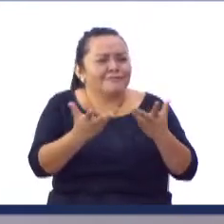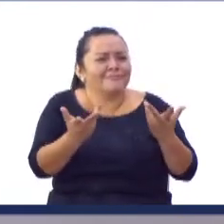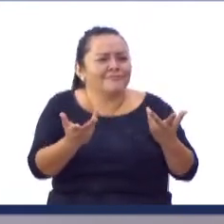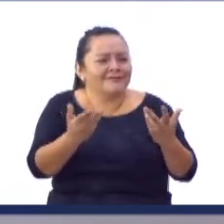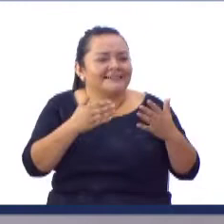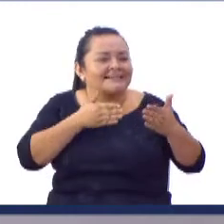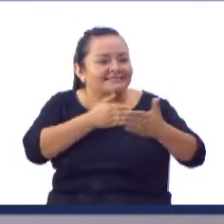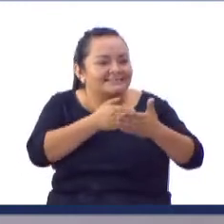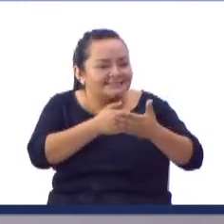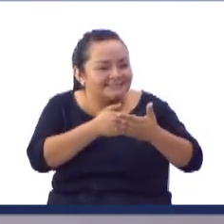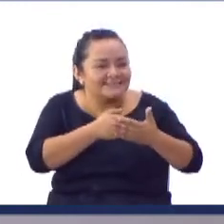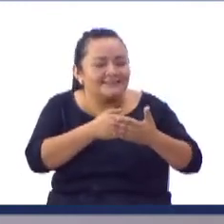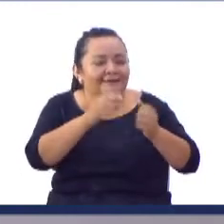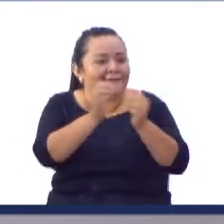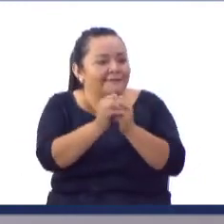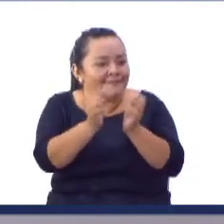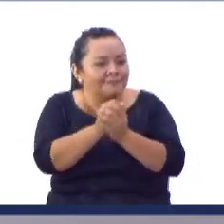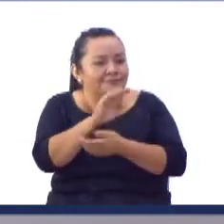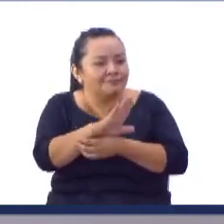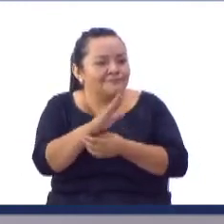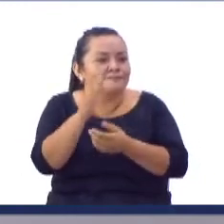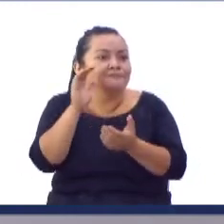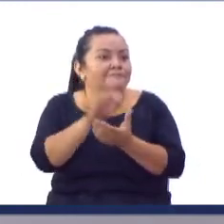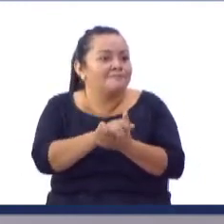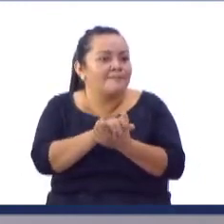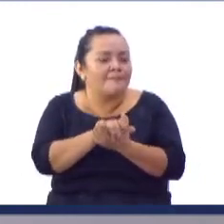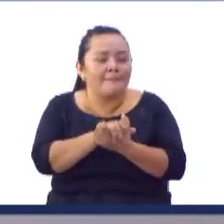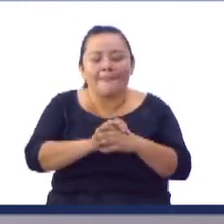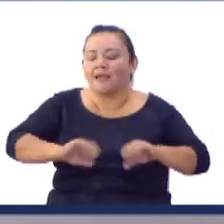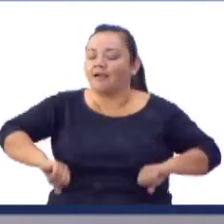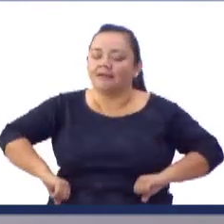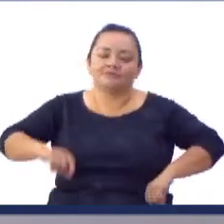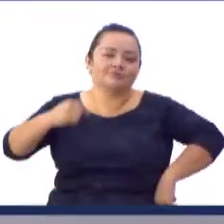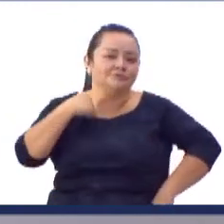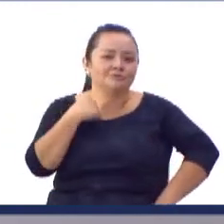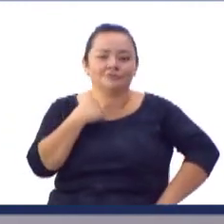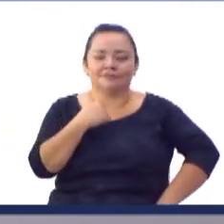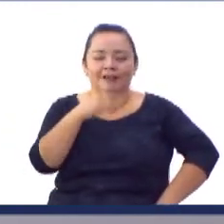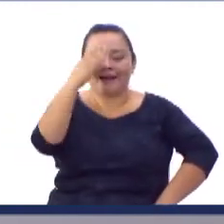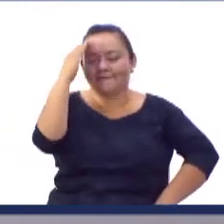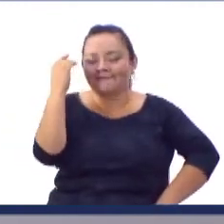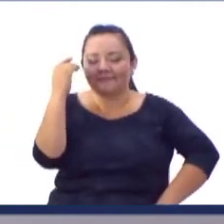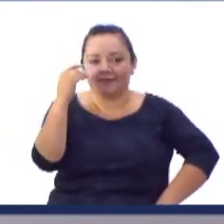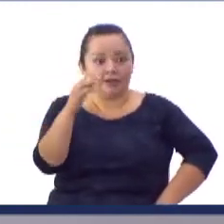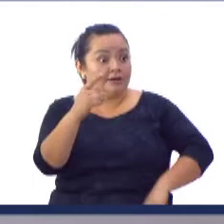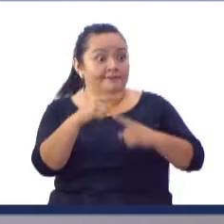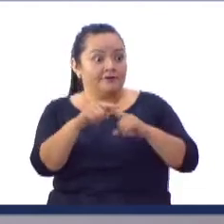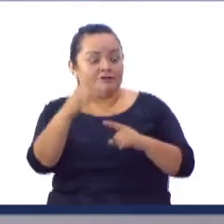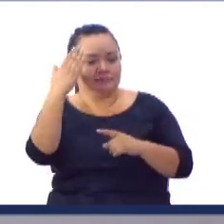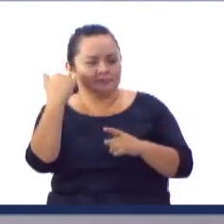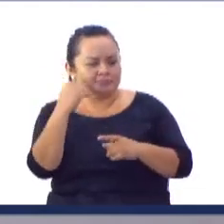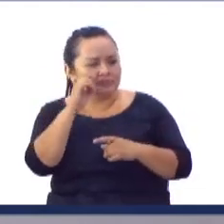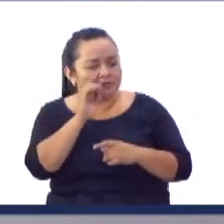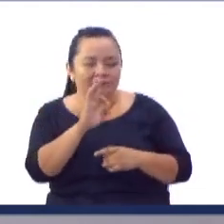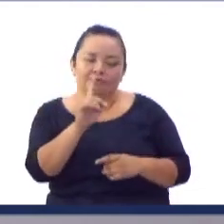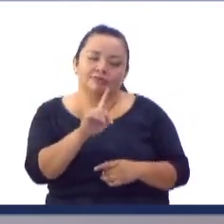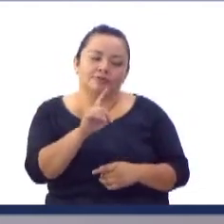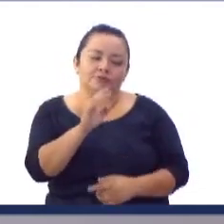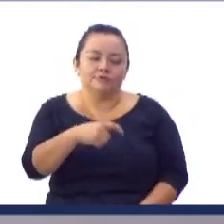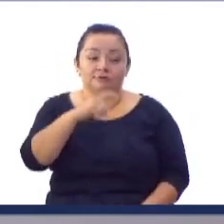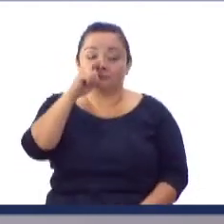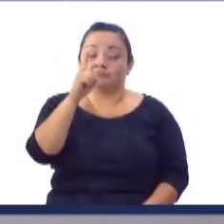qué detenernos en esa situación con su esposo es que yo lo haga tolerar eso le digo pero su soberbia no nos está ayudando a